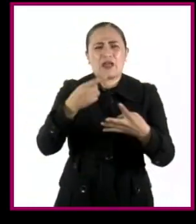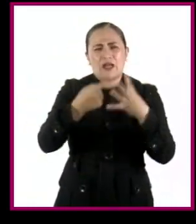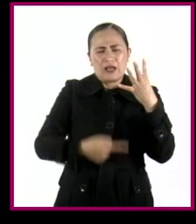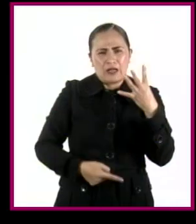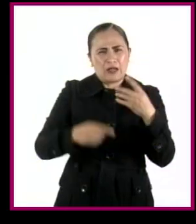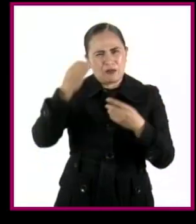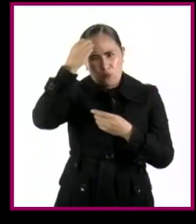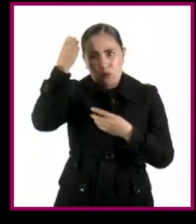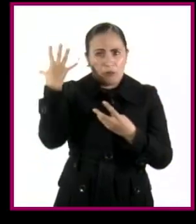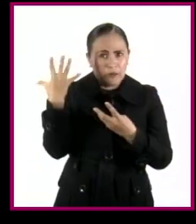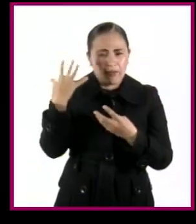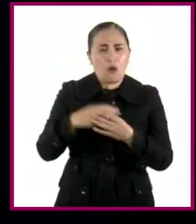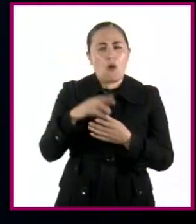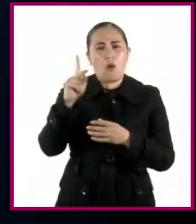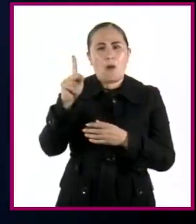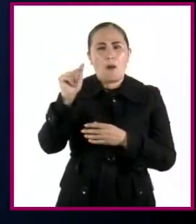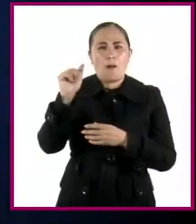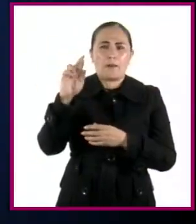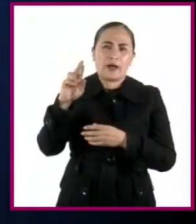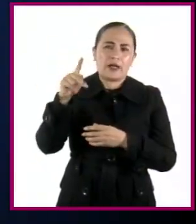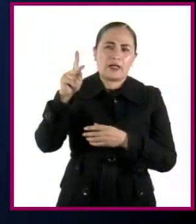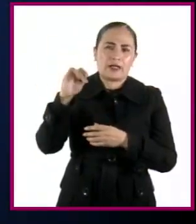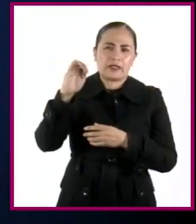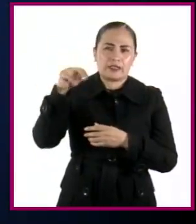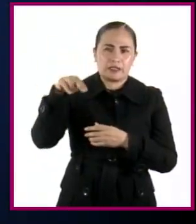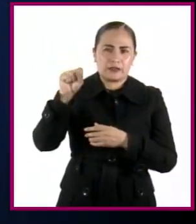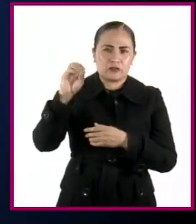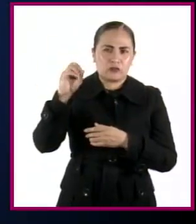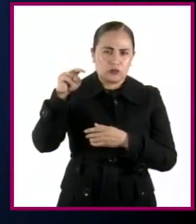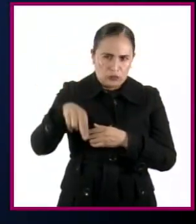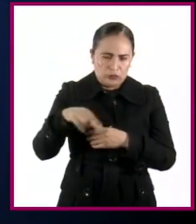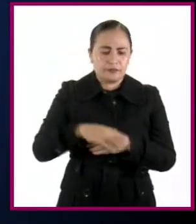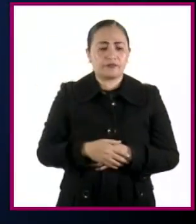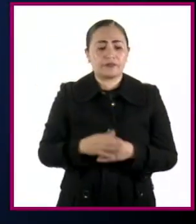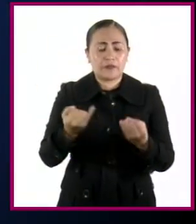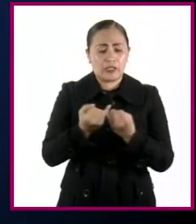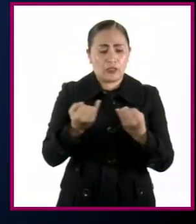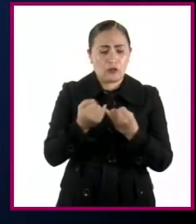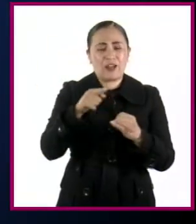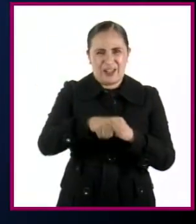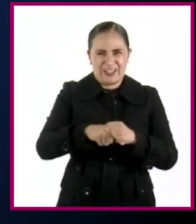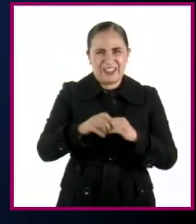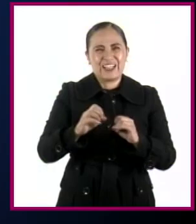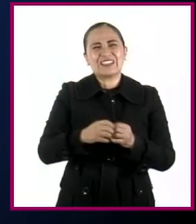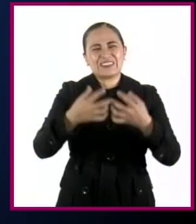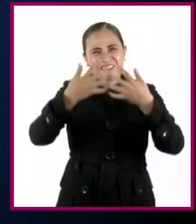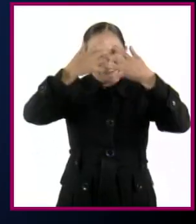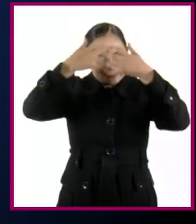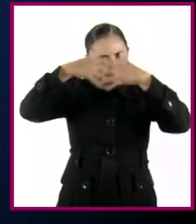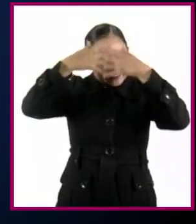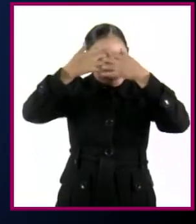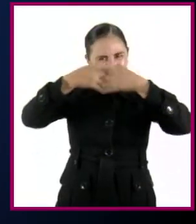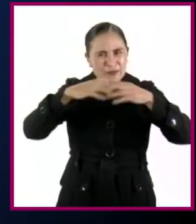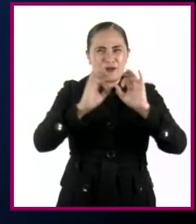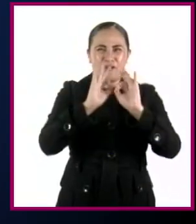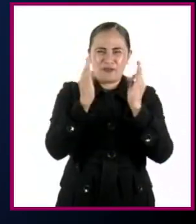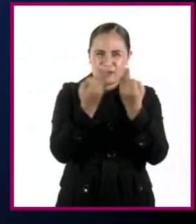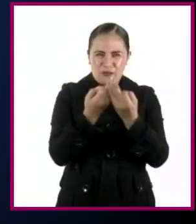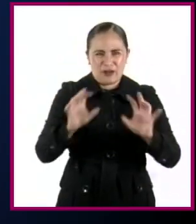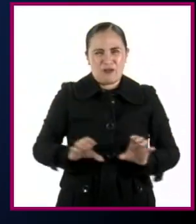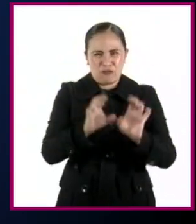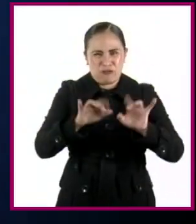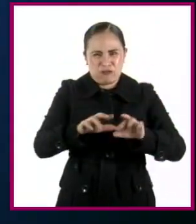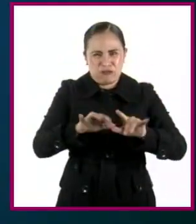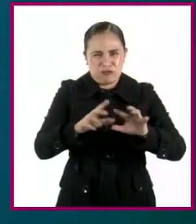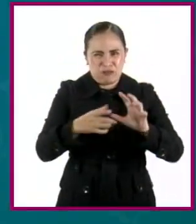Alzheimer y el Parkinson. El cerebro se puede modelar computacionalmente como un conjunto de neuronas que interactúan entre